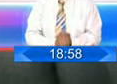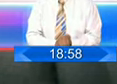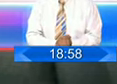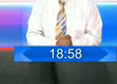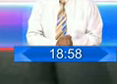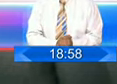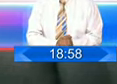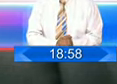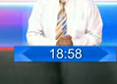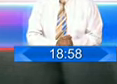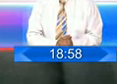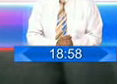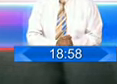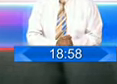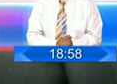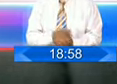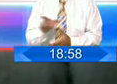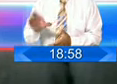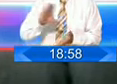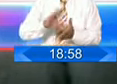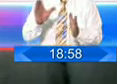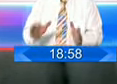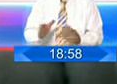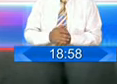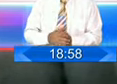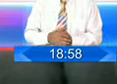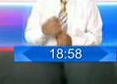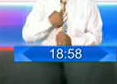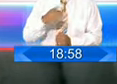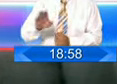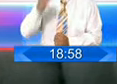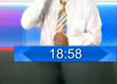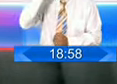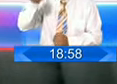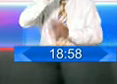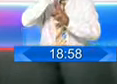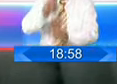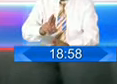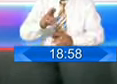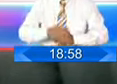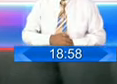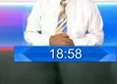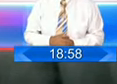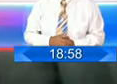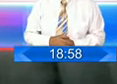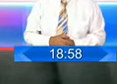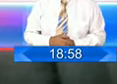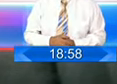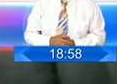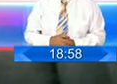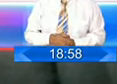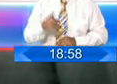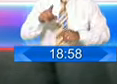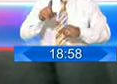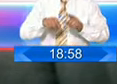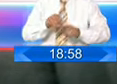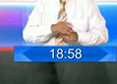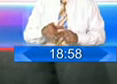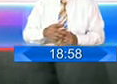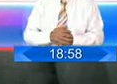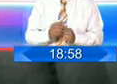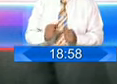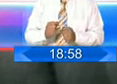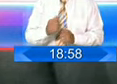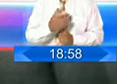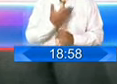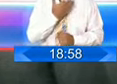De todas formas, es un ciudadano más, yo respeto su opinión, aun cuando está cargada a veces de una dosis alta de agresividad,